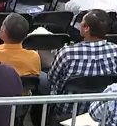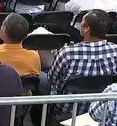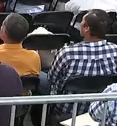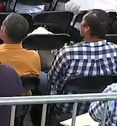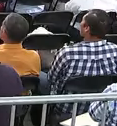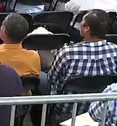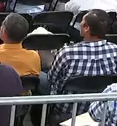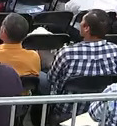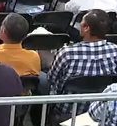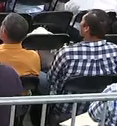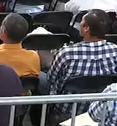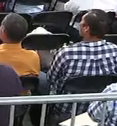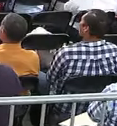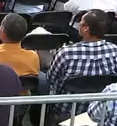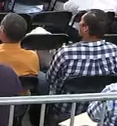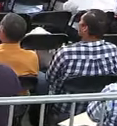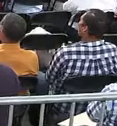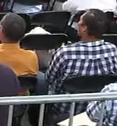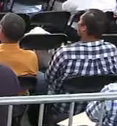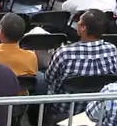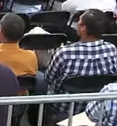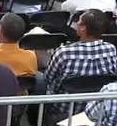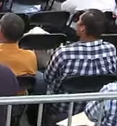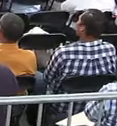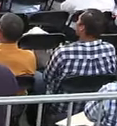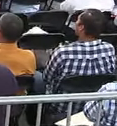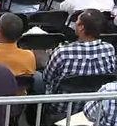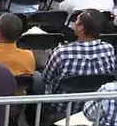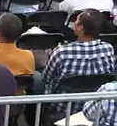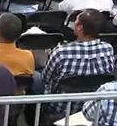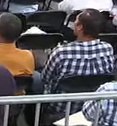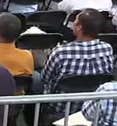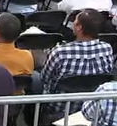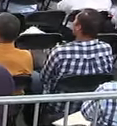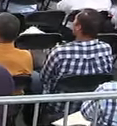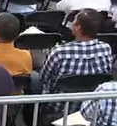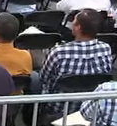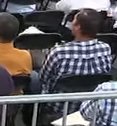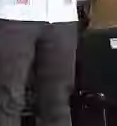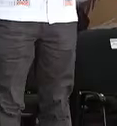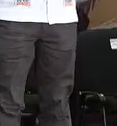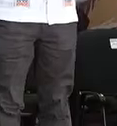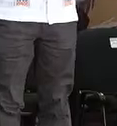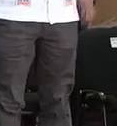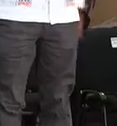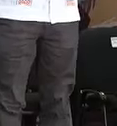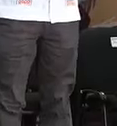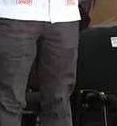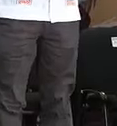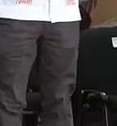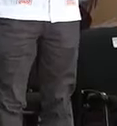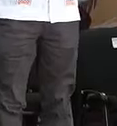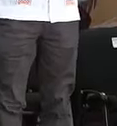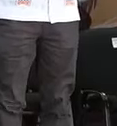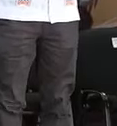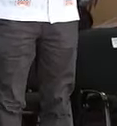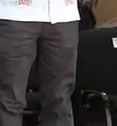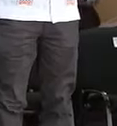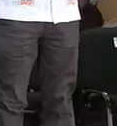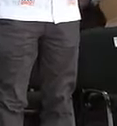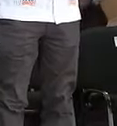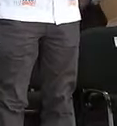Mexicanos, licenciado Andrés Manuel López Obrador, y la presidenta electa, doctora Claudia Sheinbaum Pardo. Reciben la